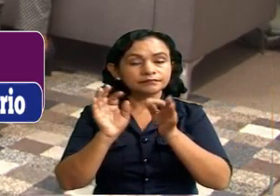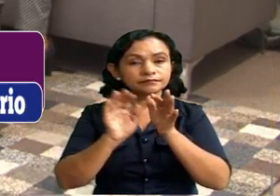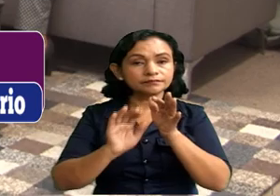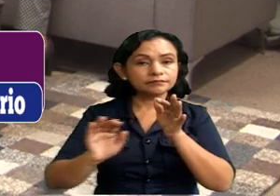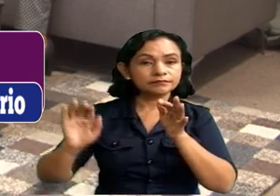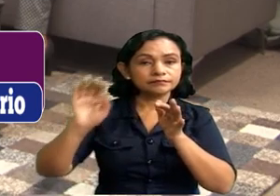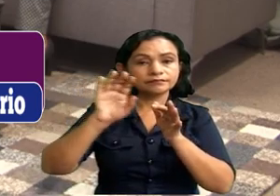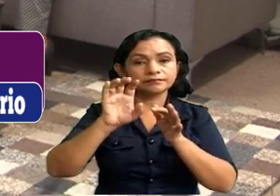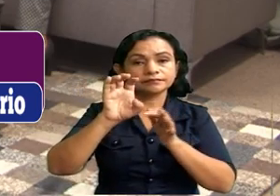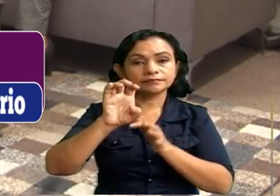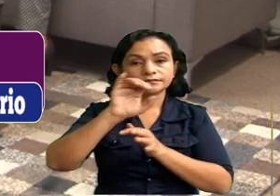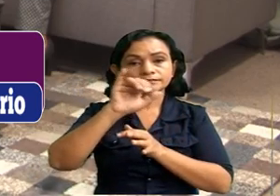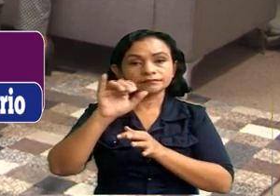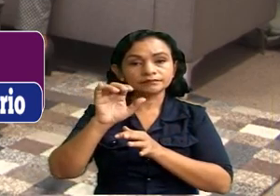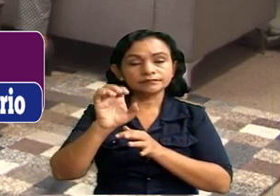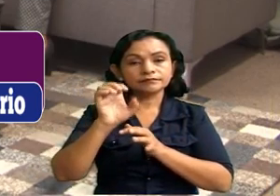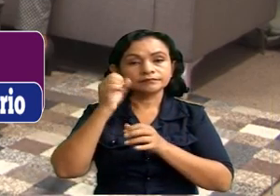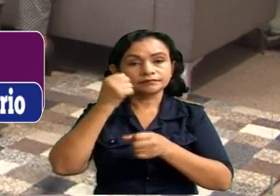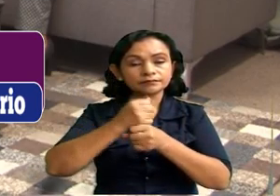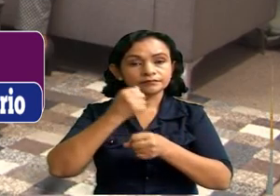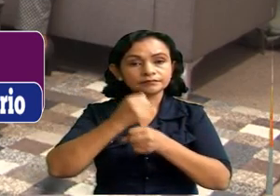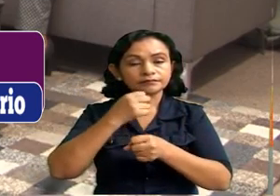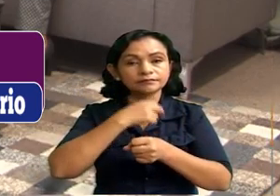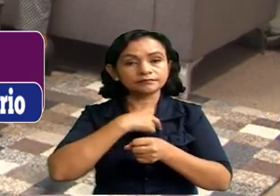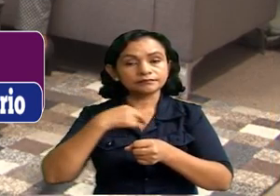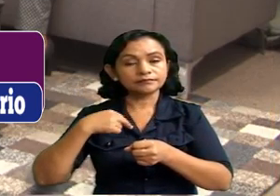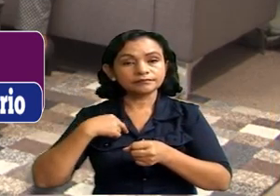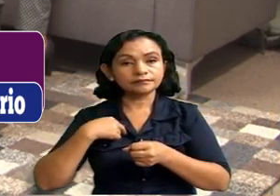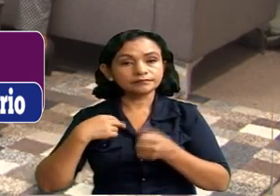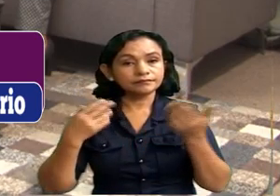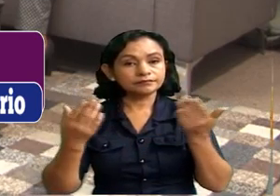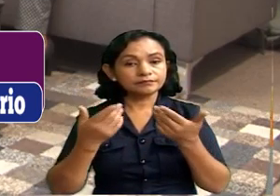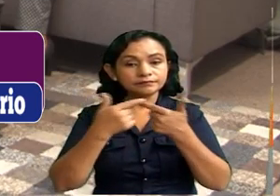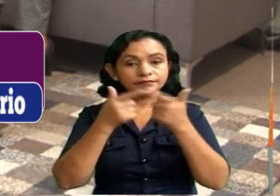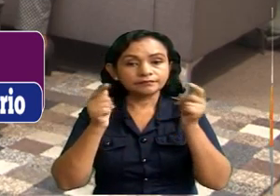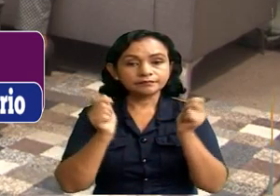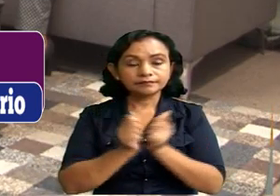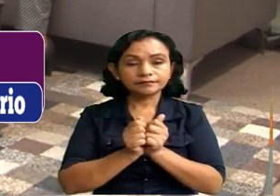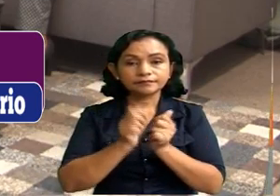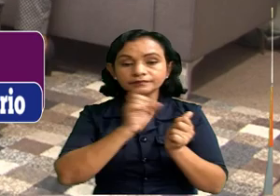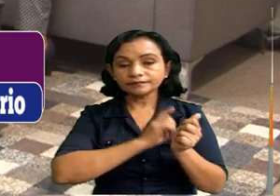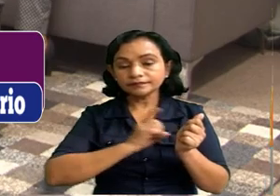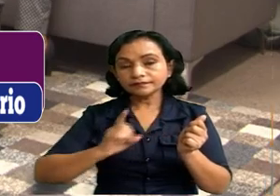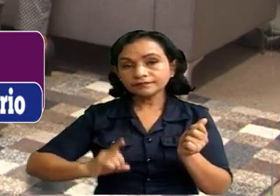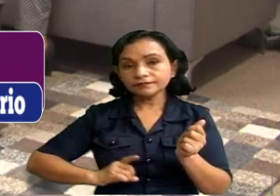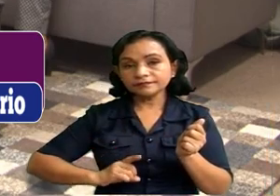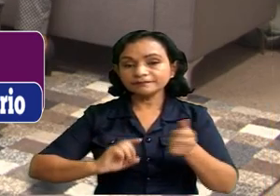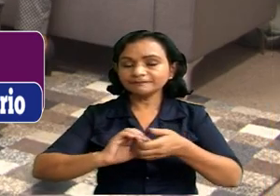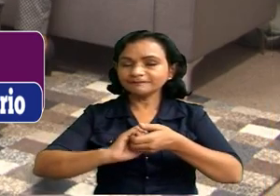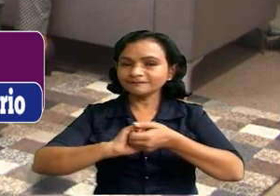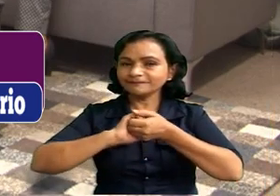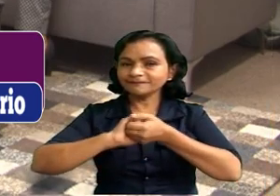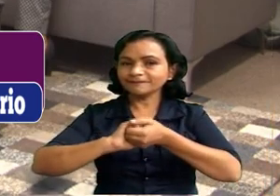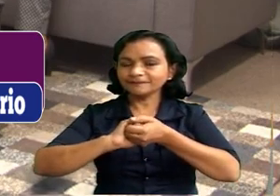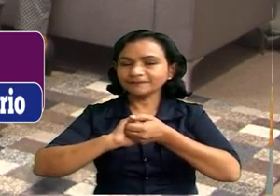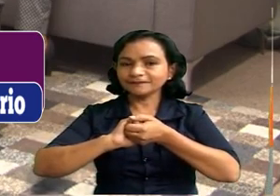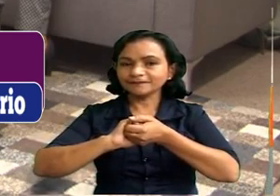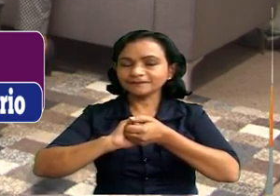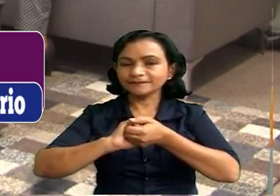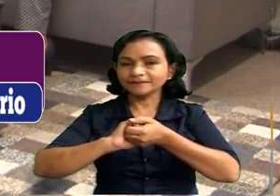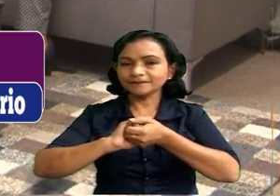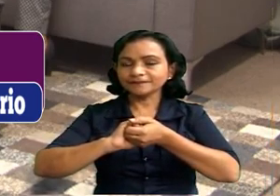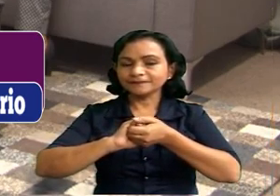eje de trabajo a partir de la importancia de crear precisamente un grupo de parlamentarios para la amistad, para el fomento de la amistad